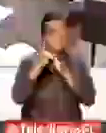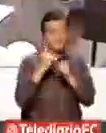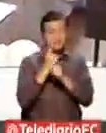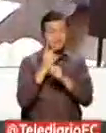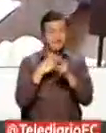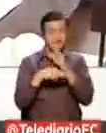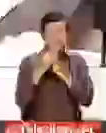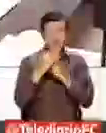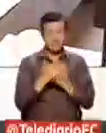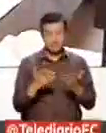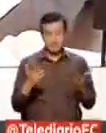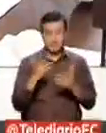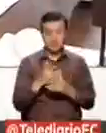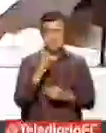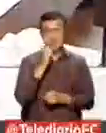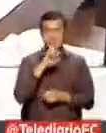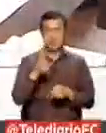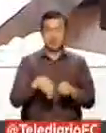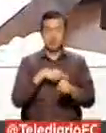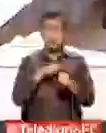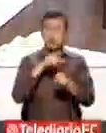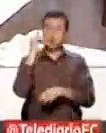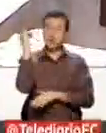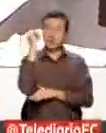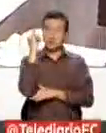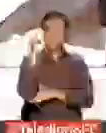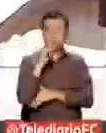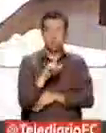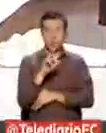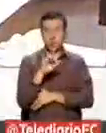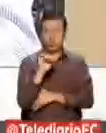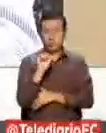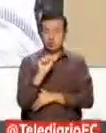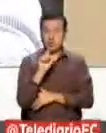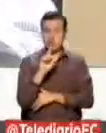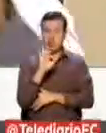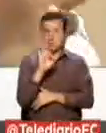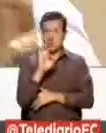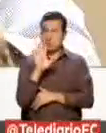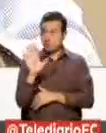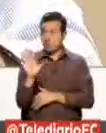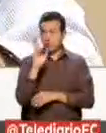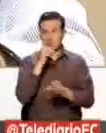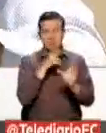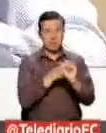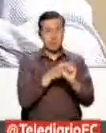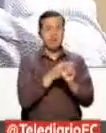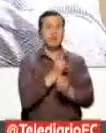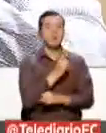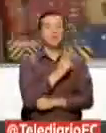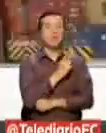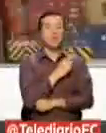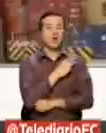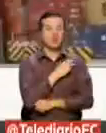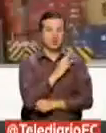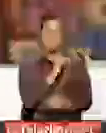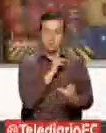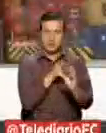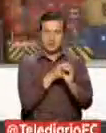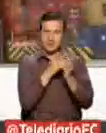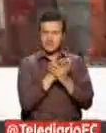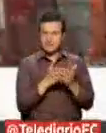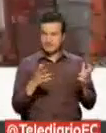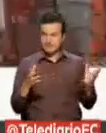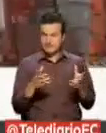comercio. Por la Federación Nacional de Cámaras de Industrias, Luis Alberto Salvador participará en los diálogos en Washington. Comenta que las